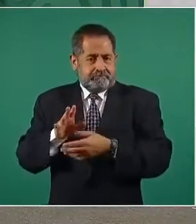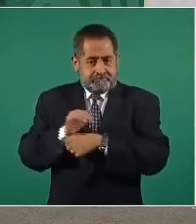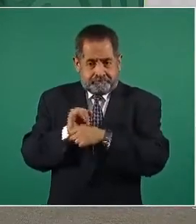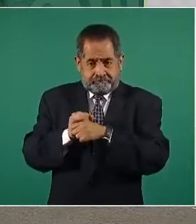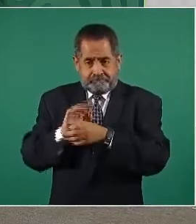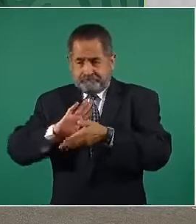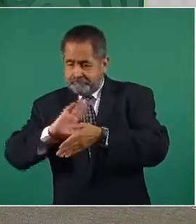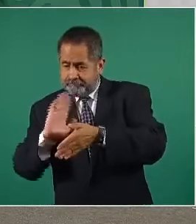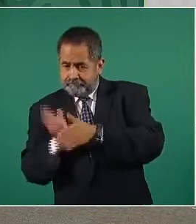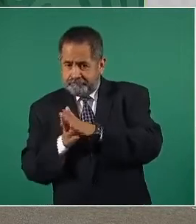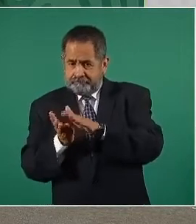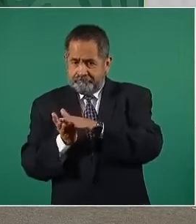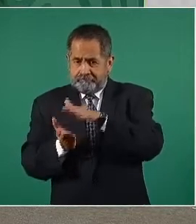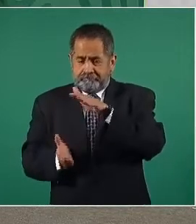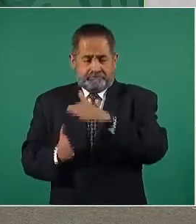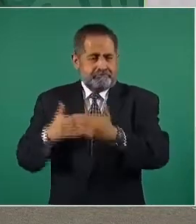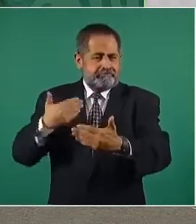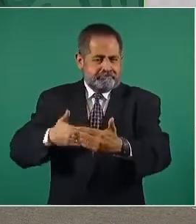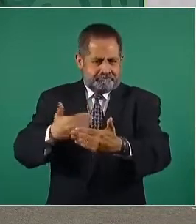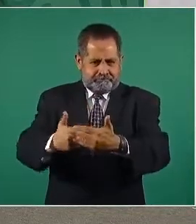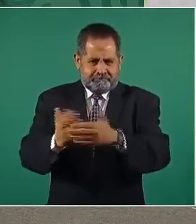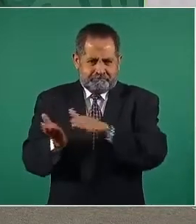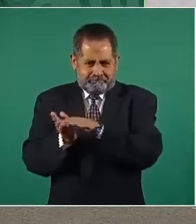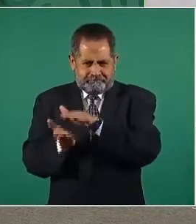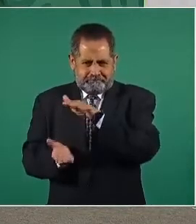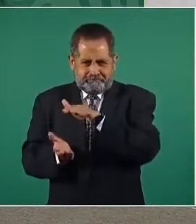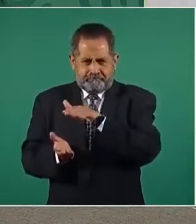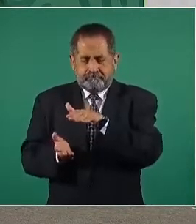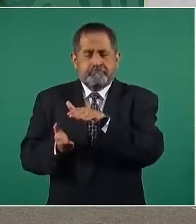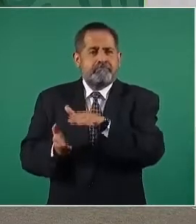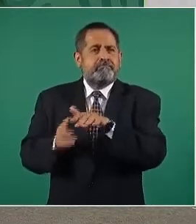con actos de violación